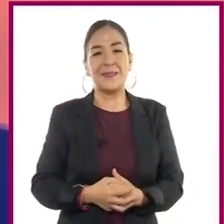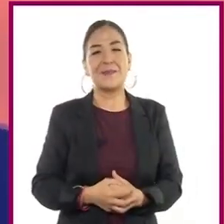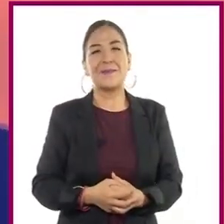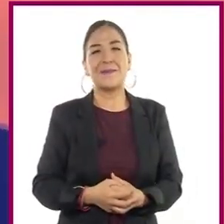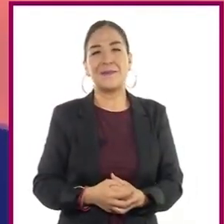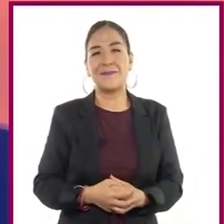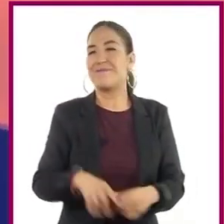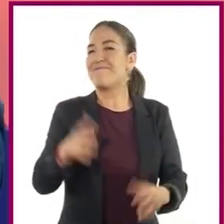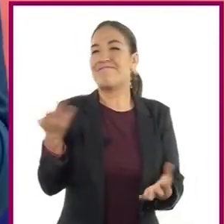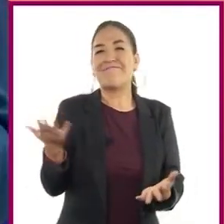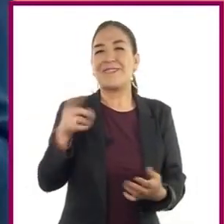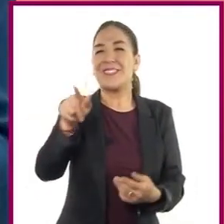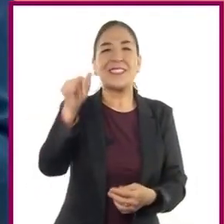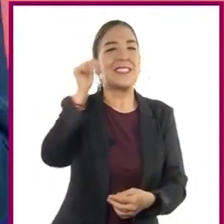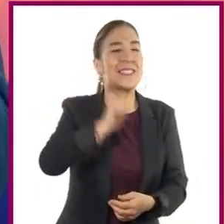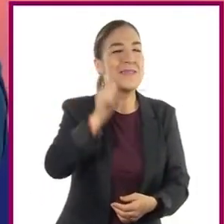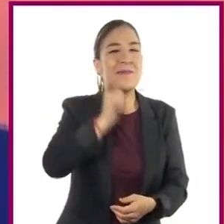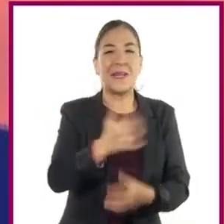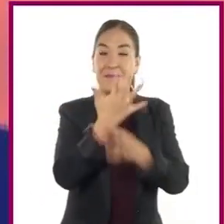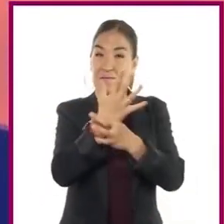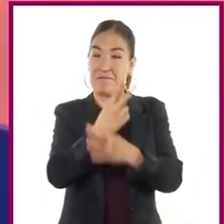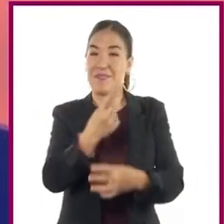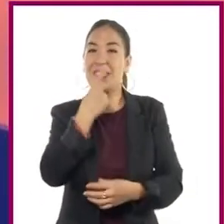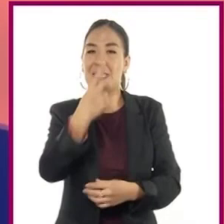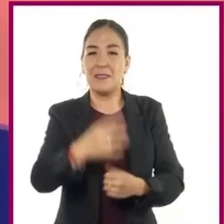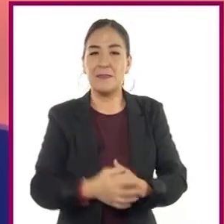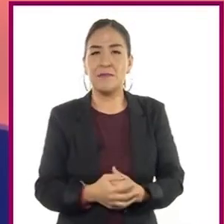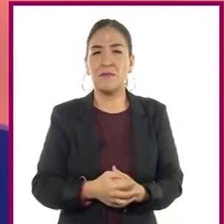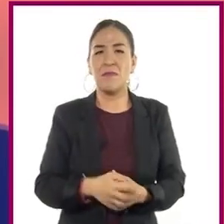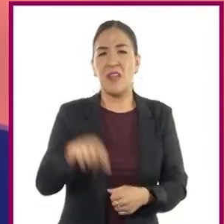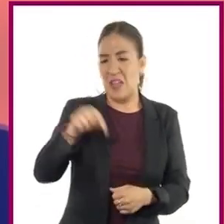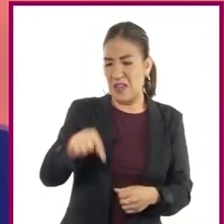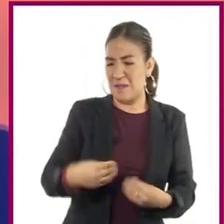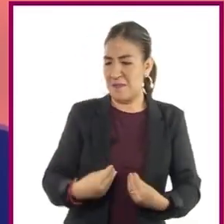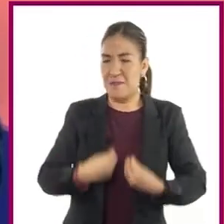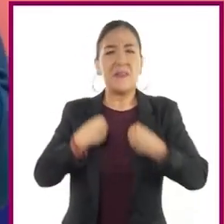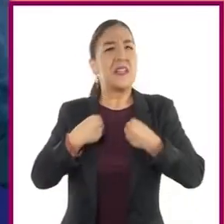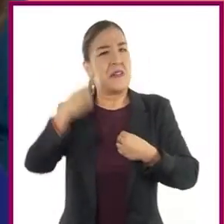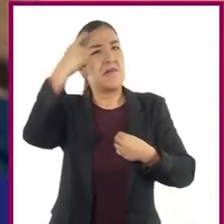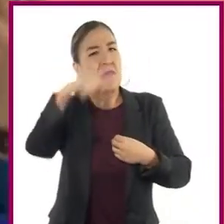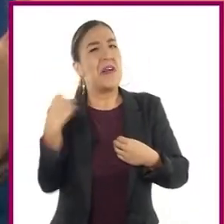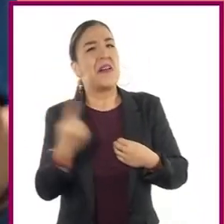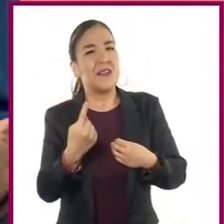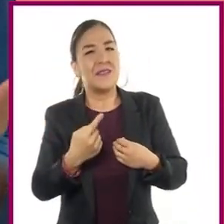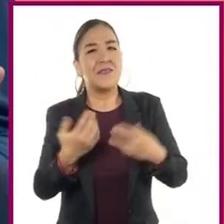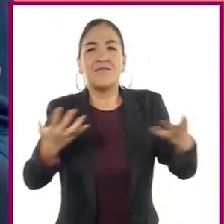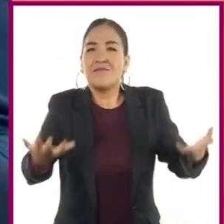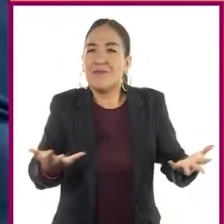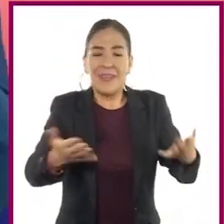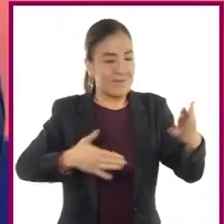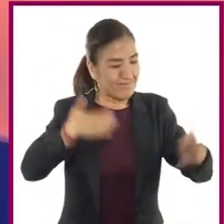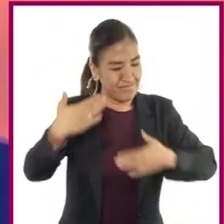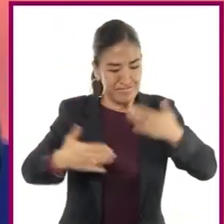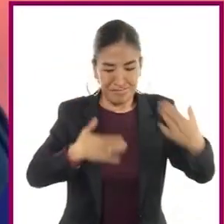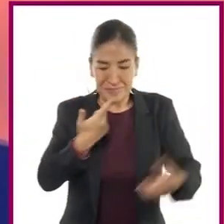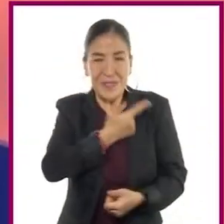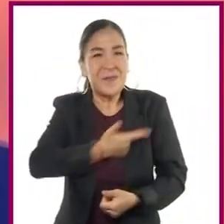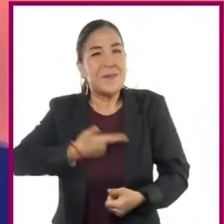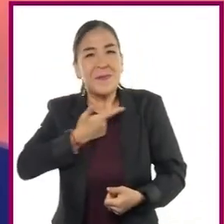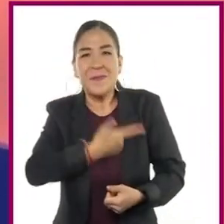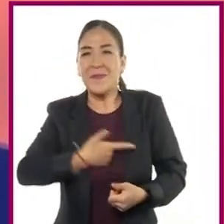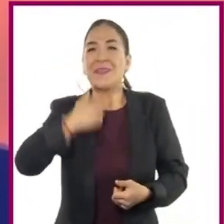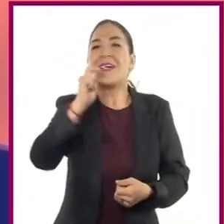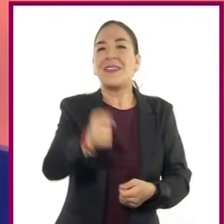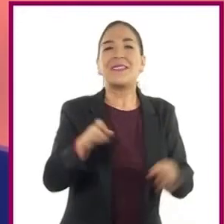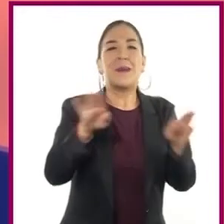que siempre decía que a esta vida venimos a dar por el simple placer de hacerlo y a vivir de la manera